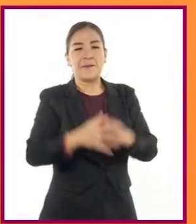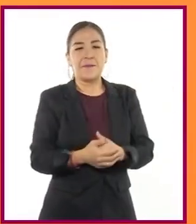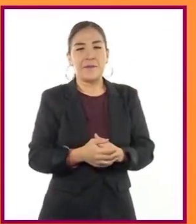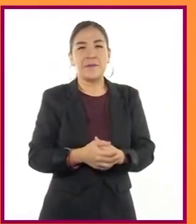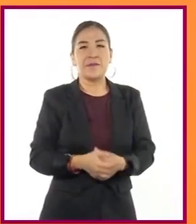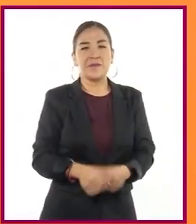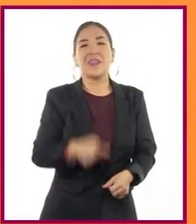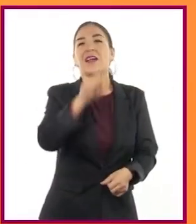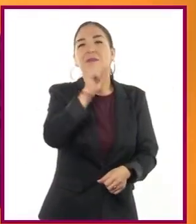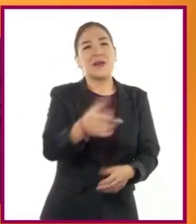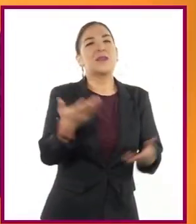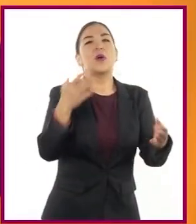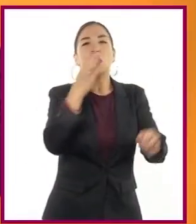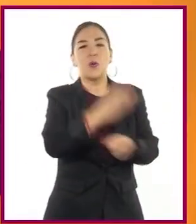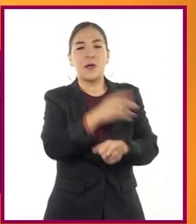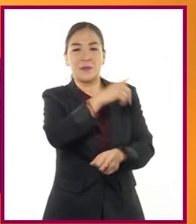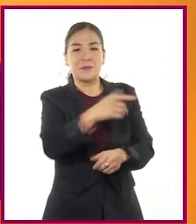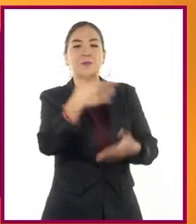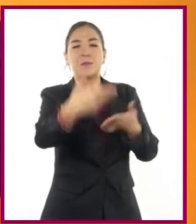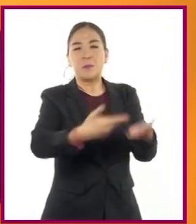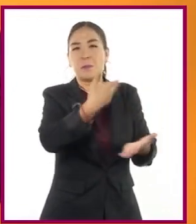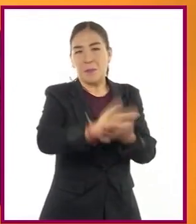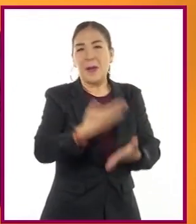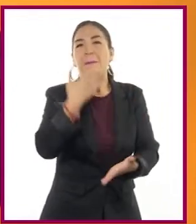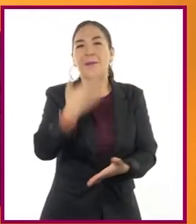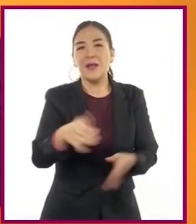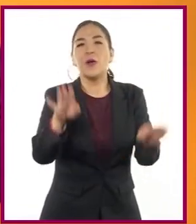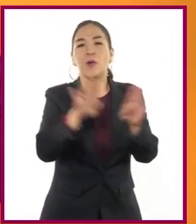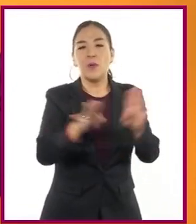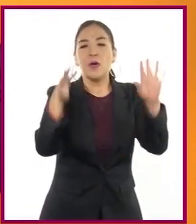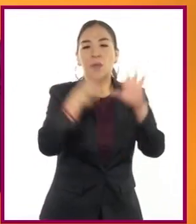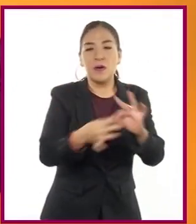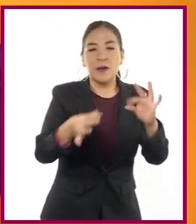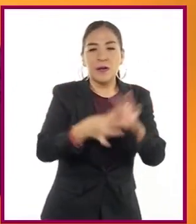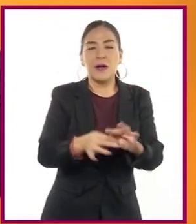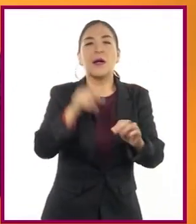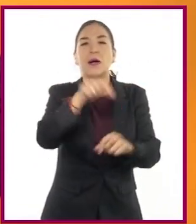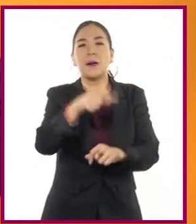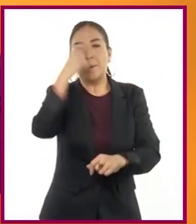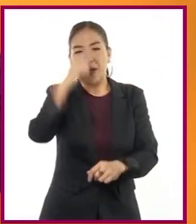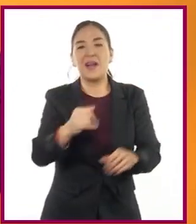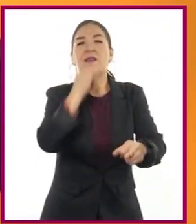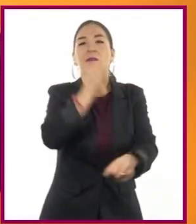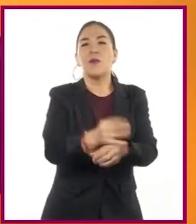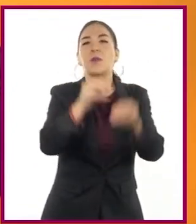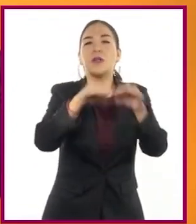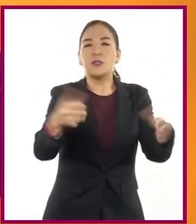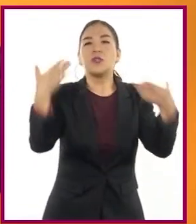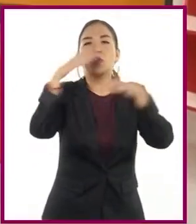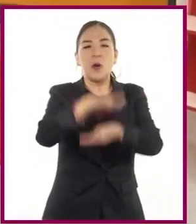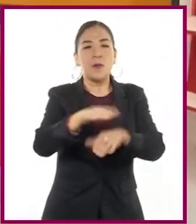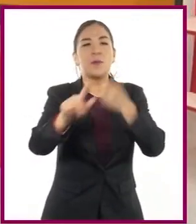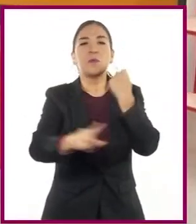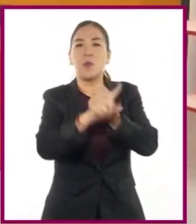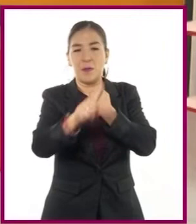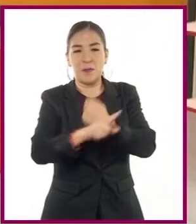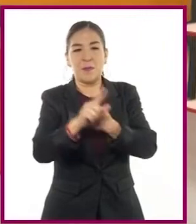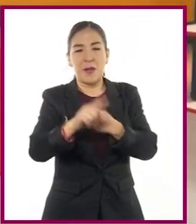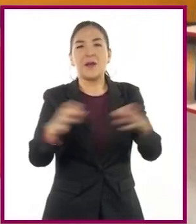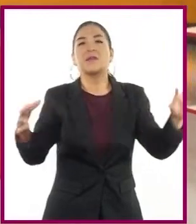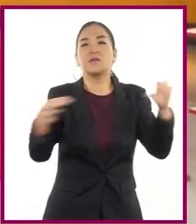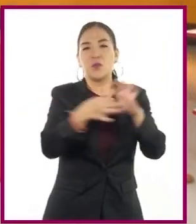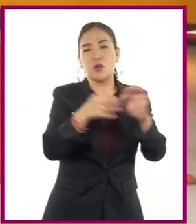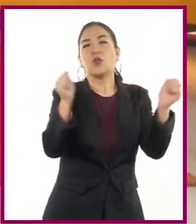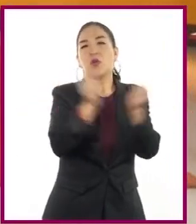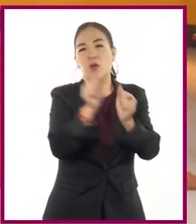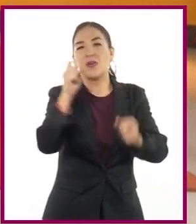hecho, no pudo llegar en mejor momento tu propuesta, porque nos piden que vayamos a un pequeño corte informativo sobre un asunto muy relacionado con la escasez